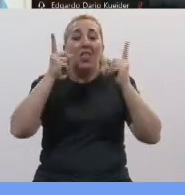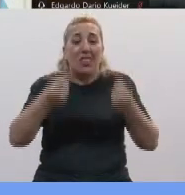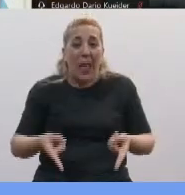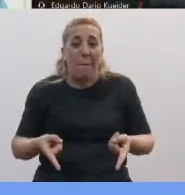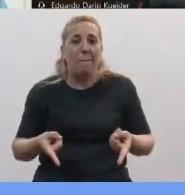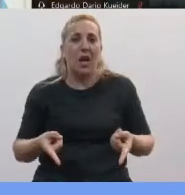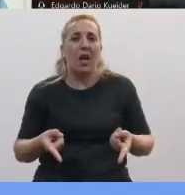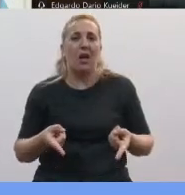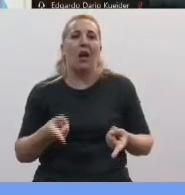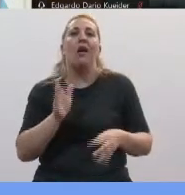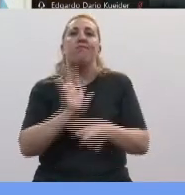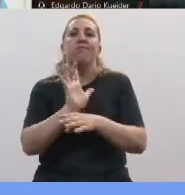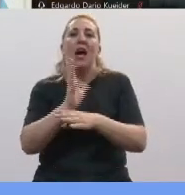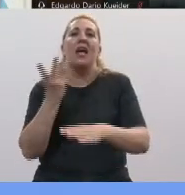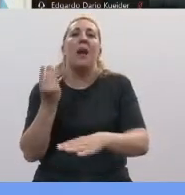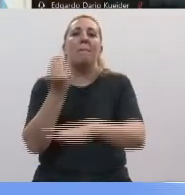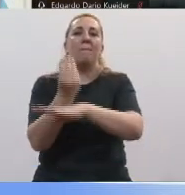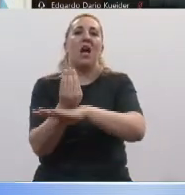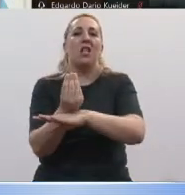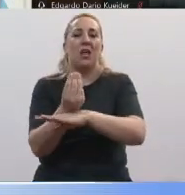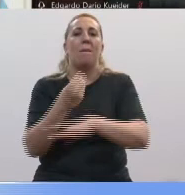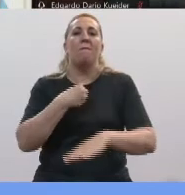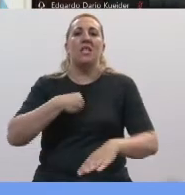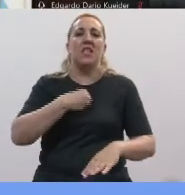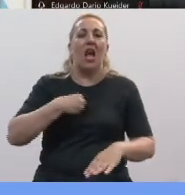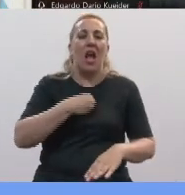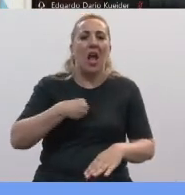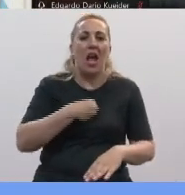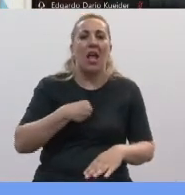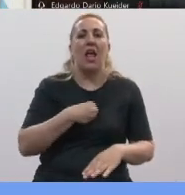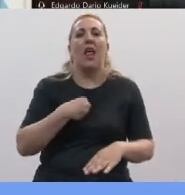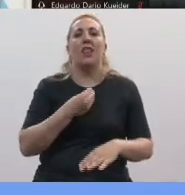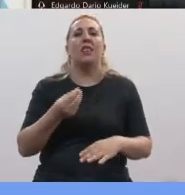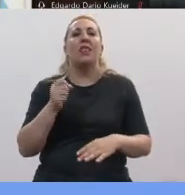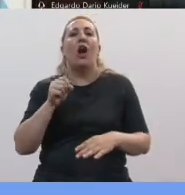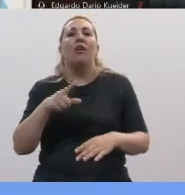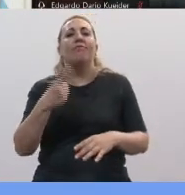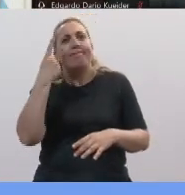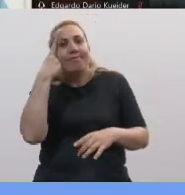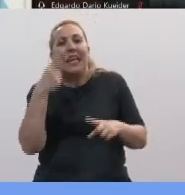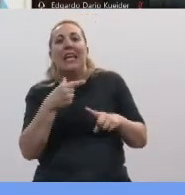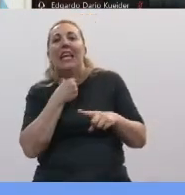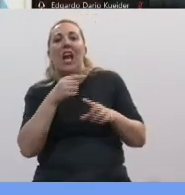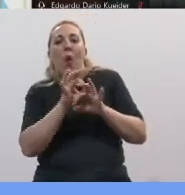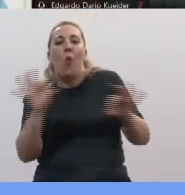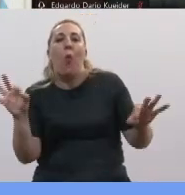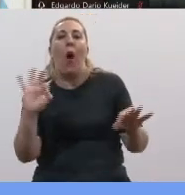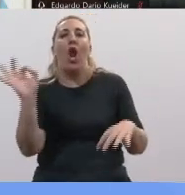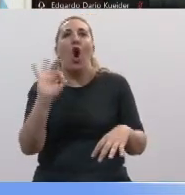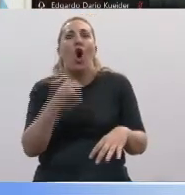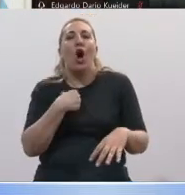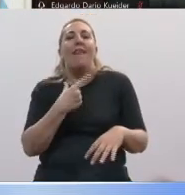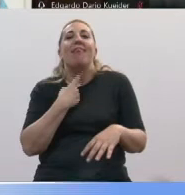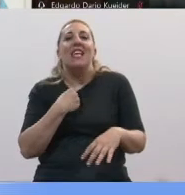tiempo lo representó en sus sufrimientos, en sus aspiraciones, en sus deseos de